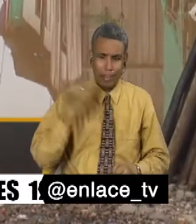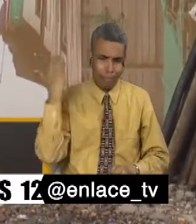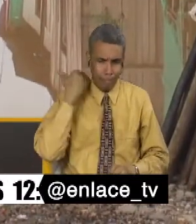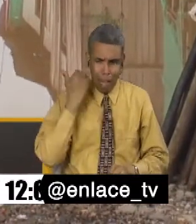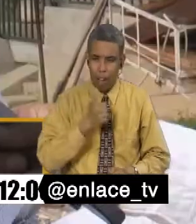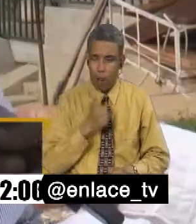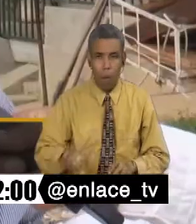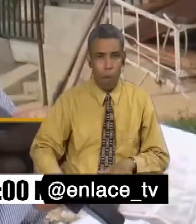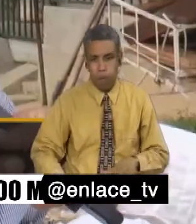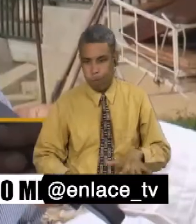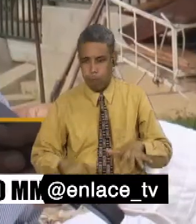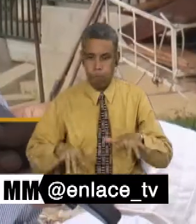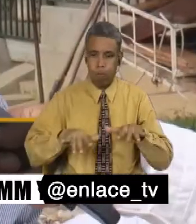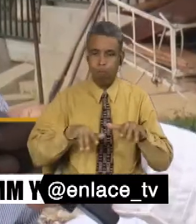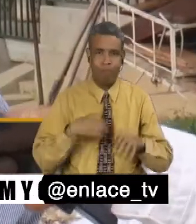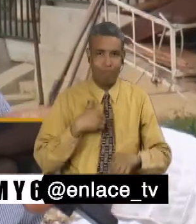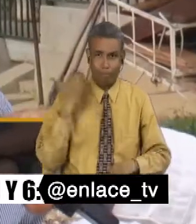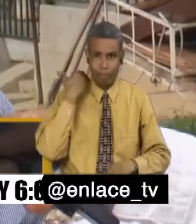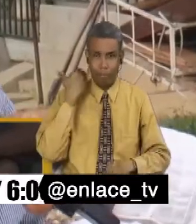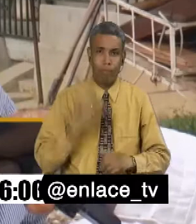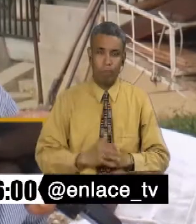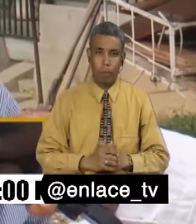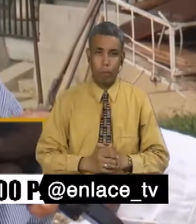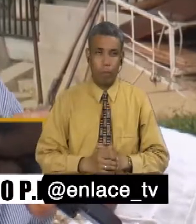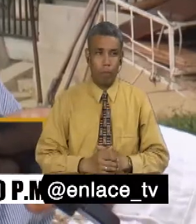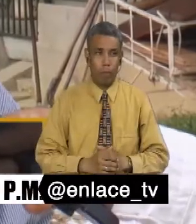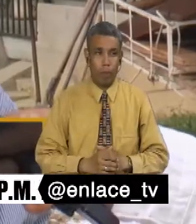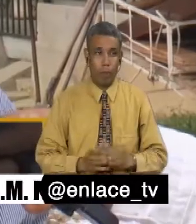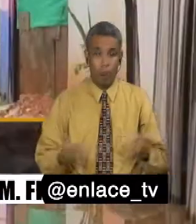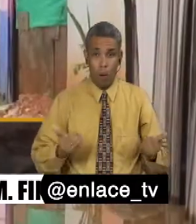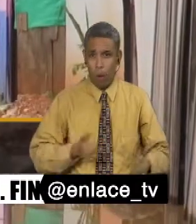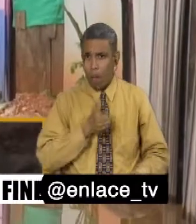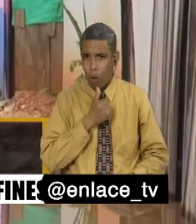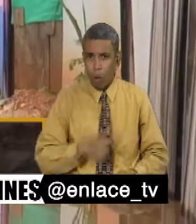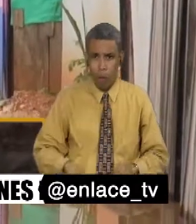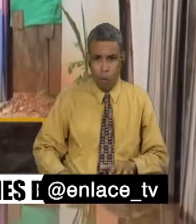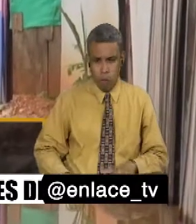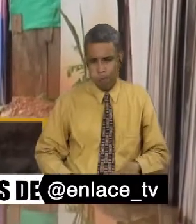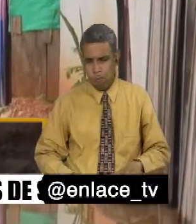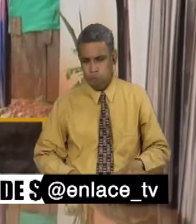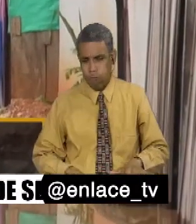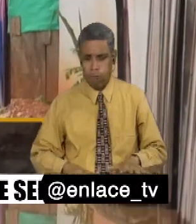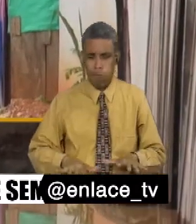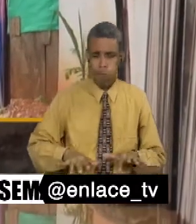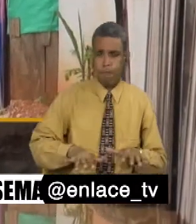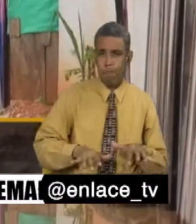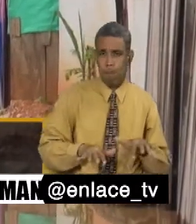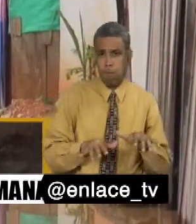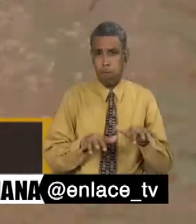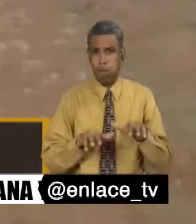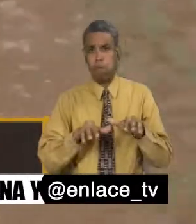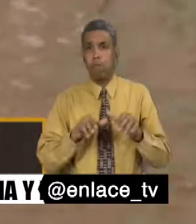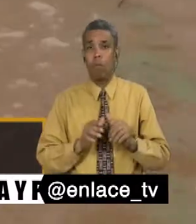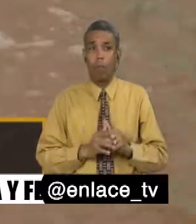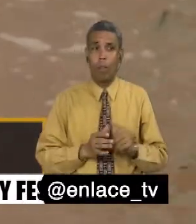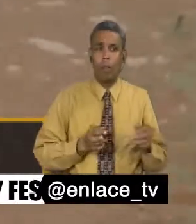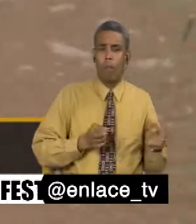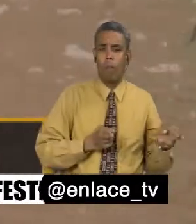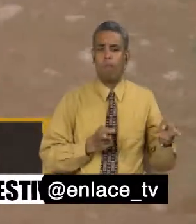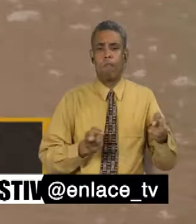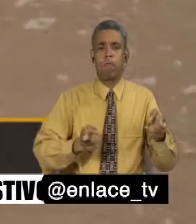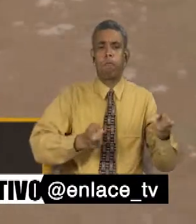Magdalena. En este momento el agua con el cauce que lleva el río se